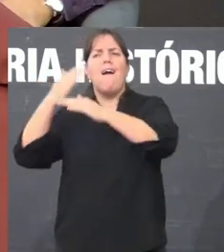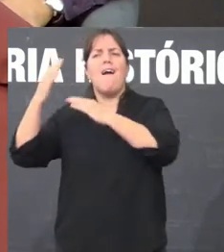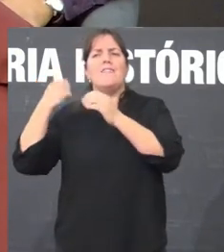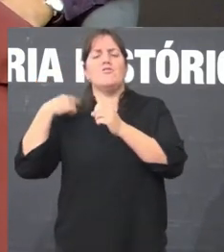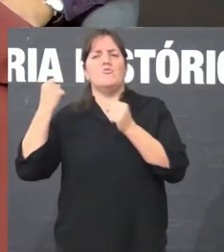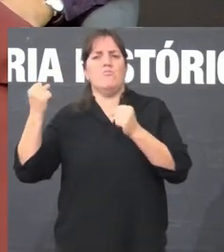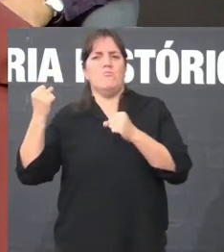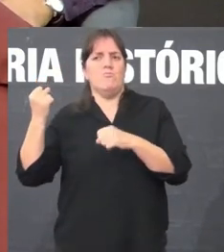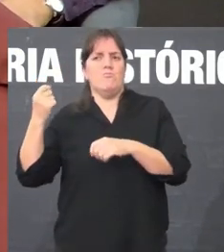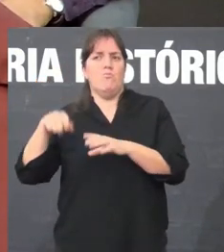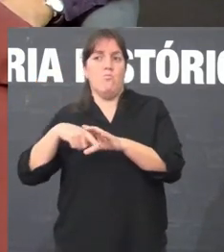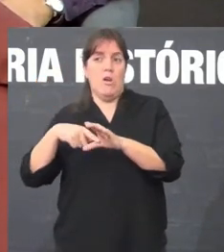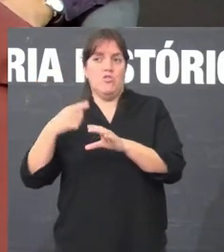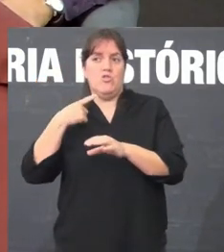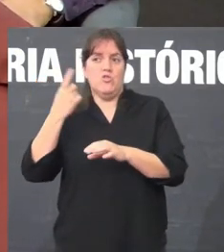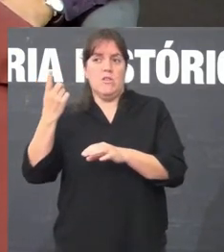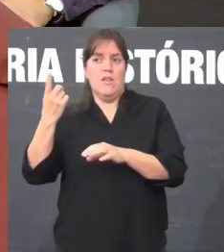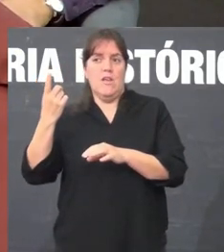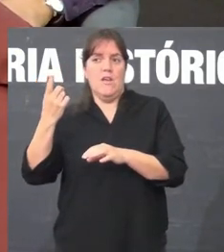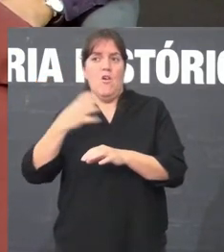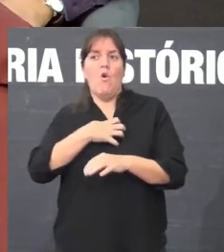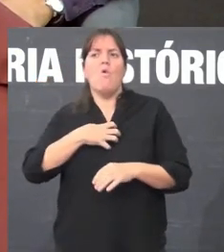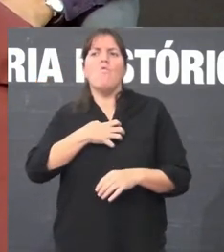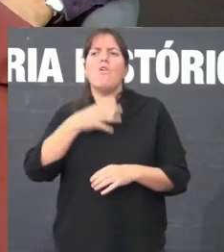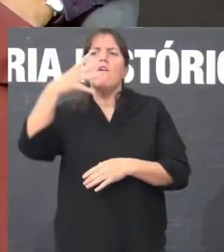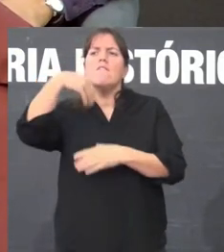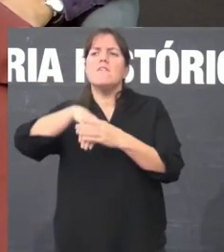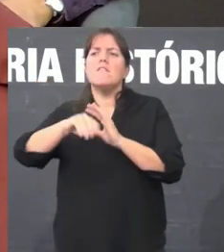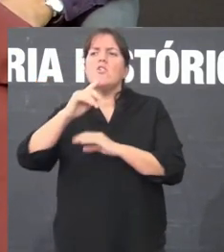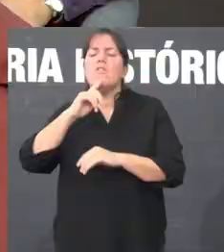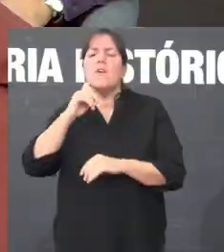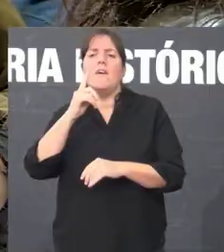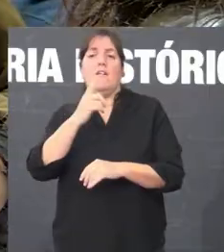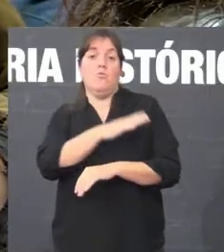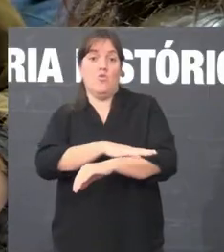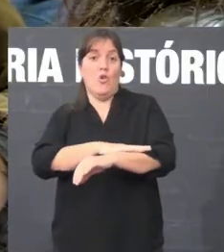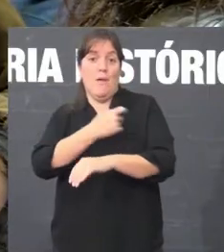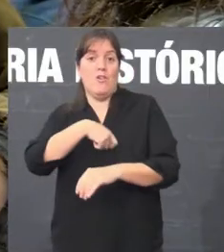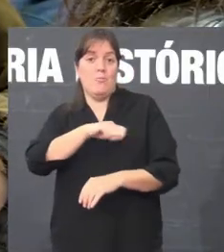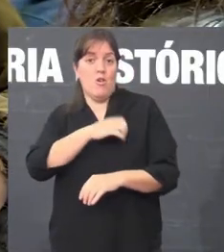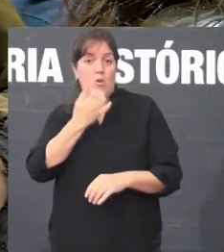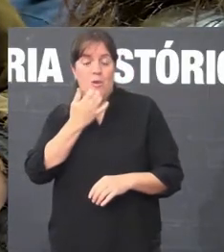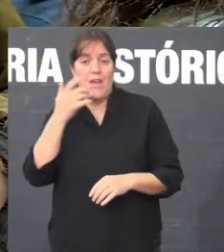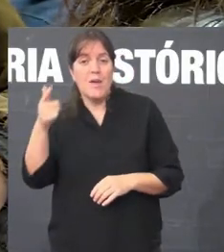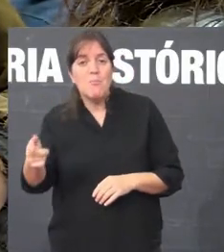funcionarios en el gobierno español.